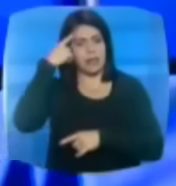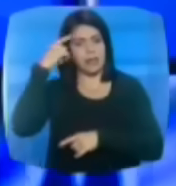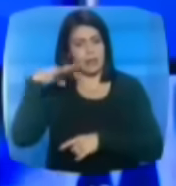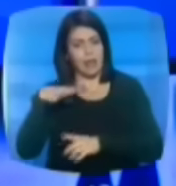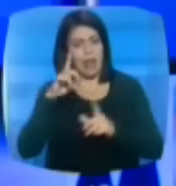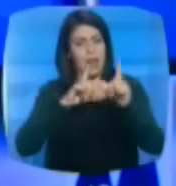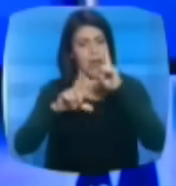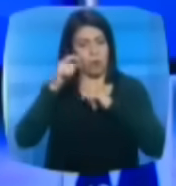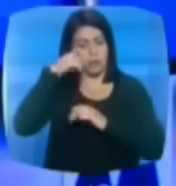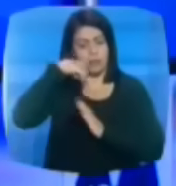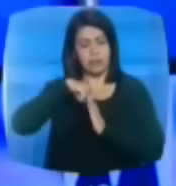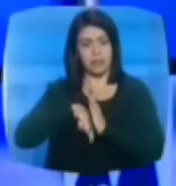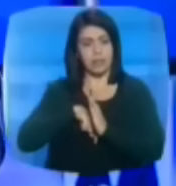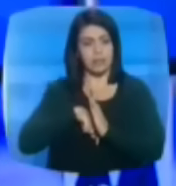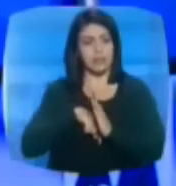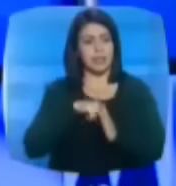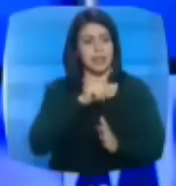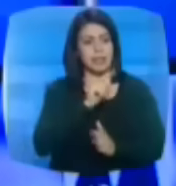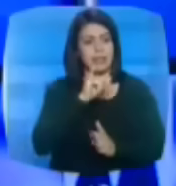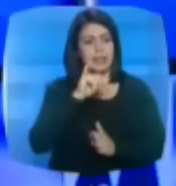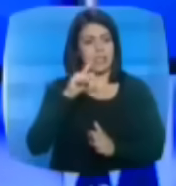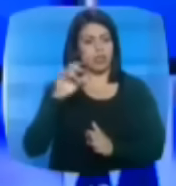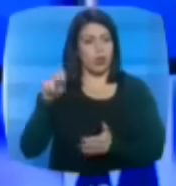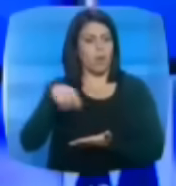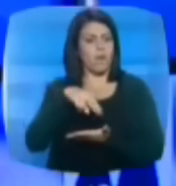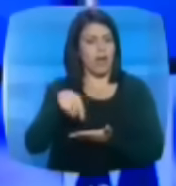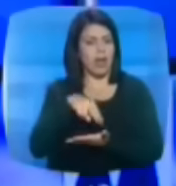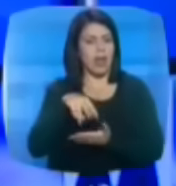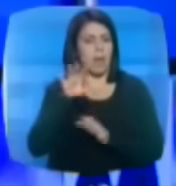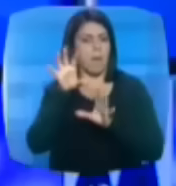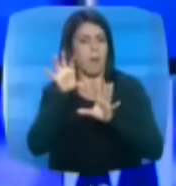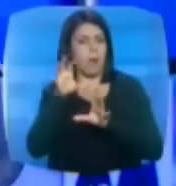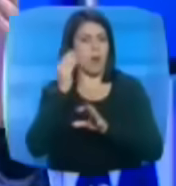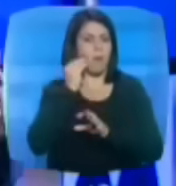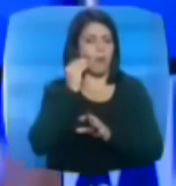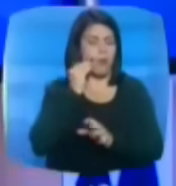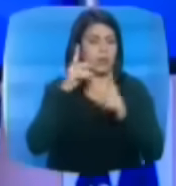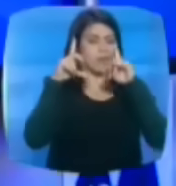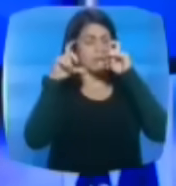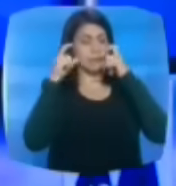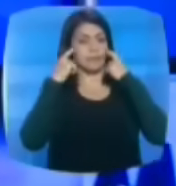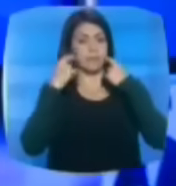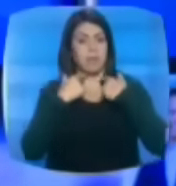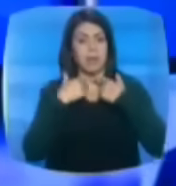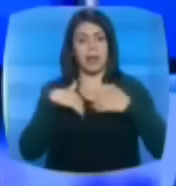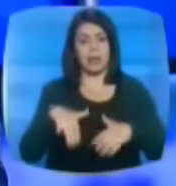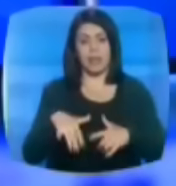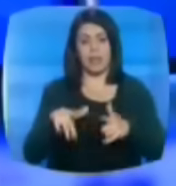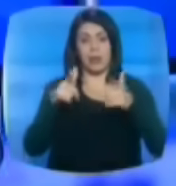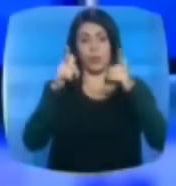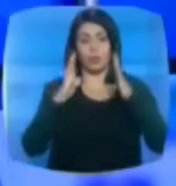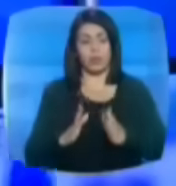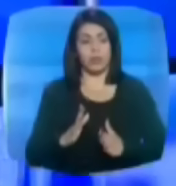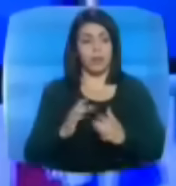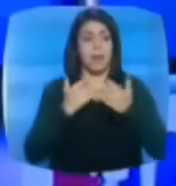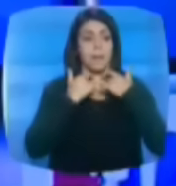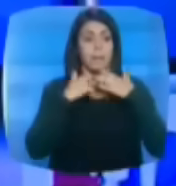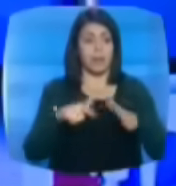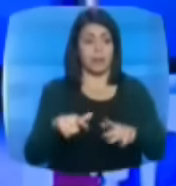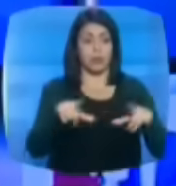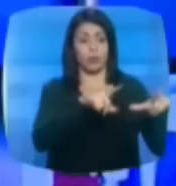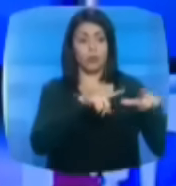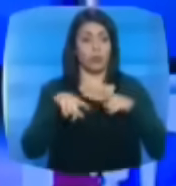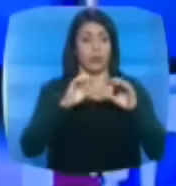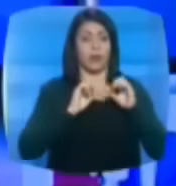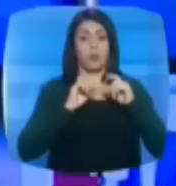creencias y el lenguaje interno, es que TikTok es para bailar nada más, es para hacer el ridículo, es que Instagram, imagínate, voy a perder la autoridad. Estamos perdiendo, sí, pero